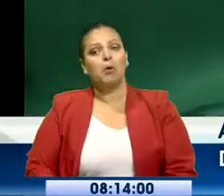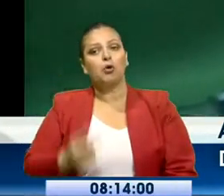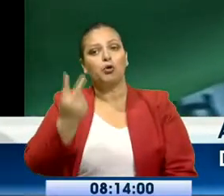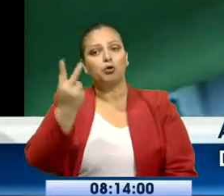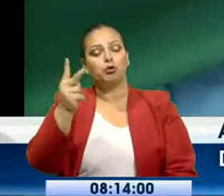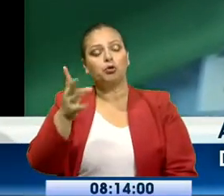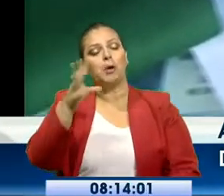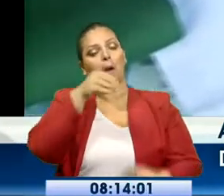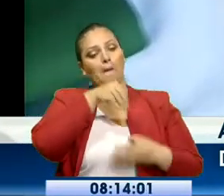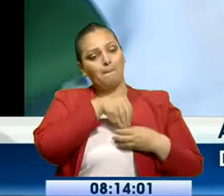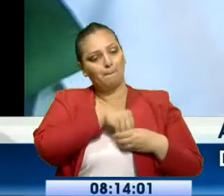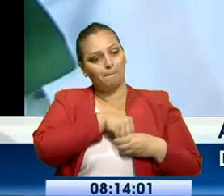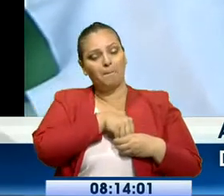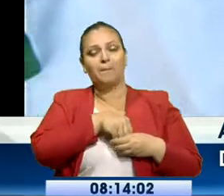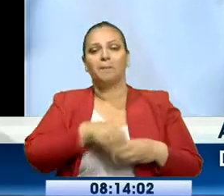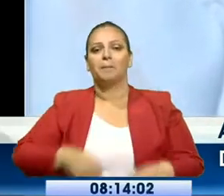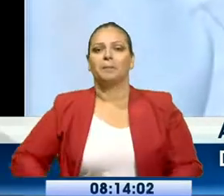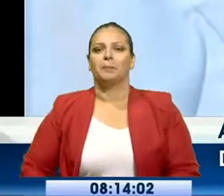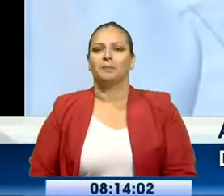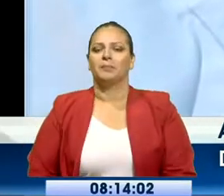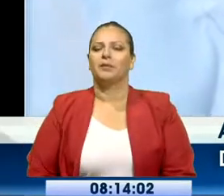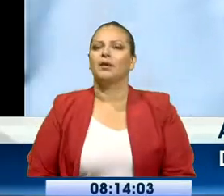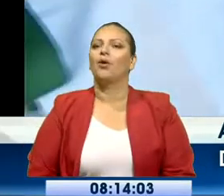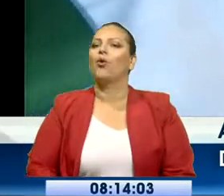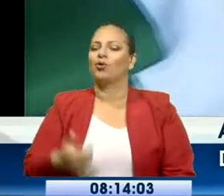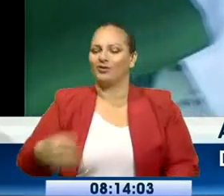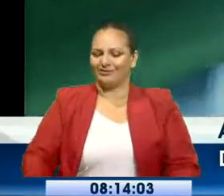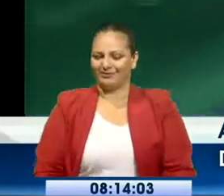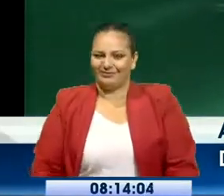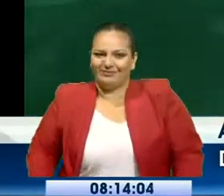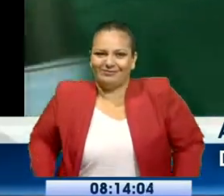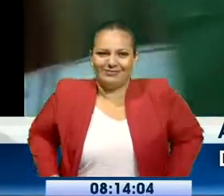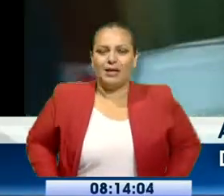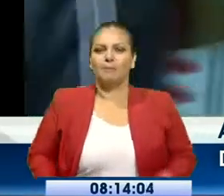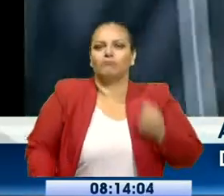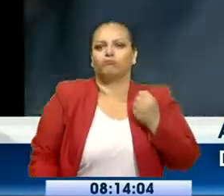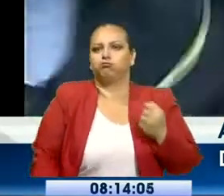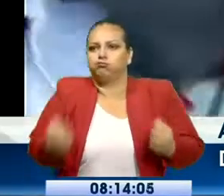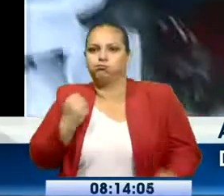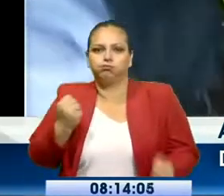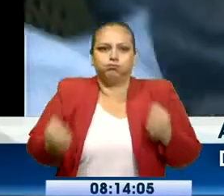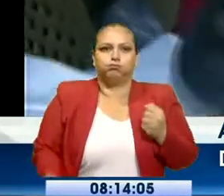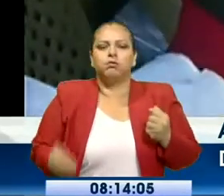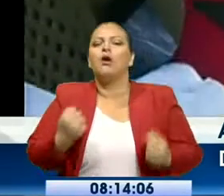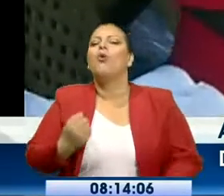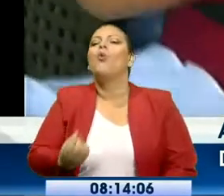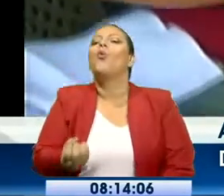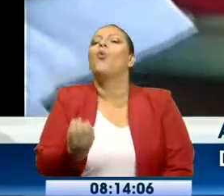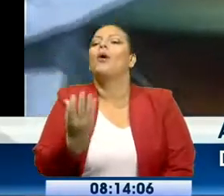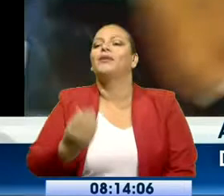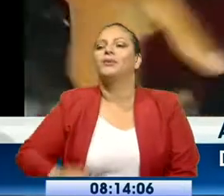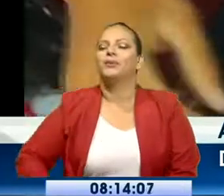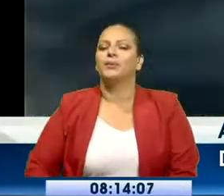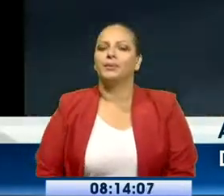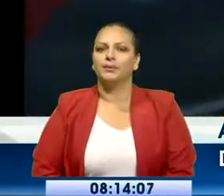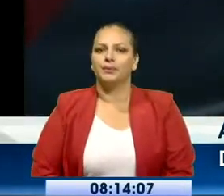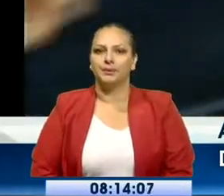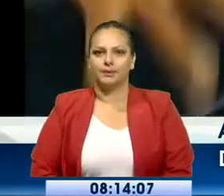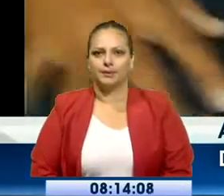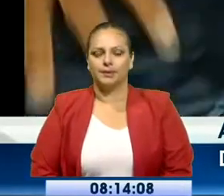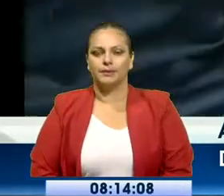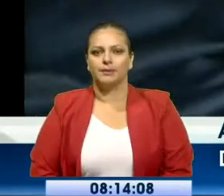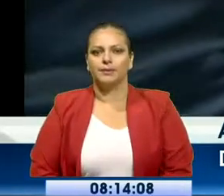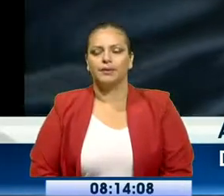igual es un ahorro los calentadores los calentadores estos son de algunos colegios